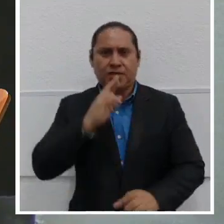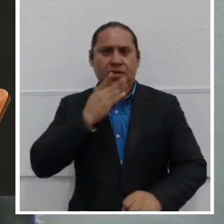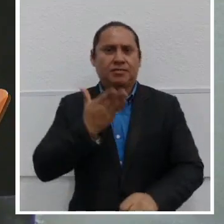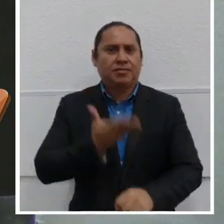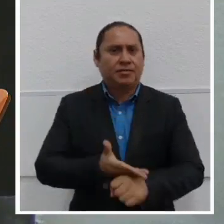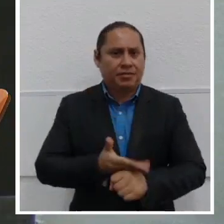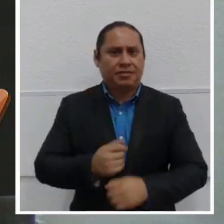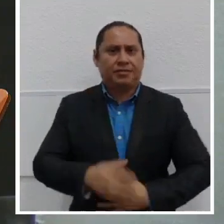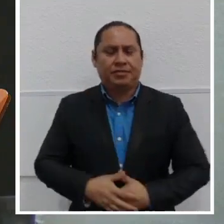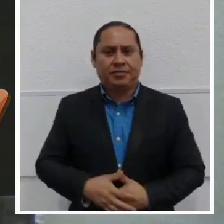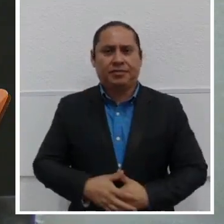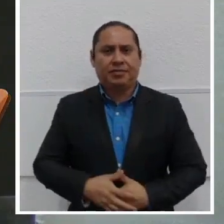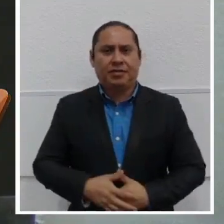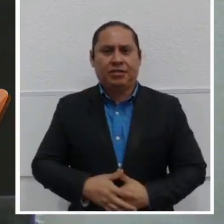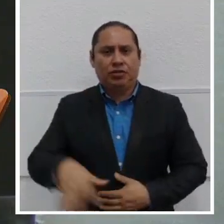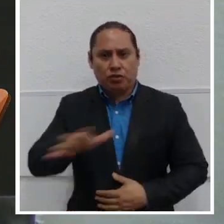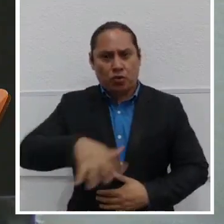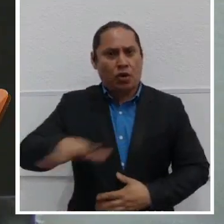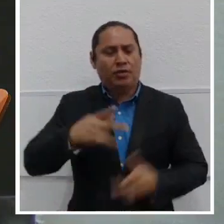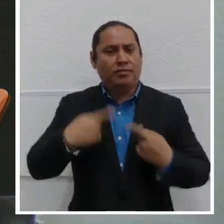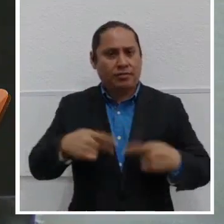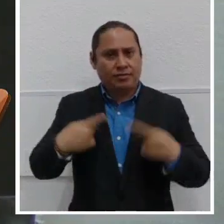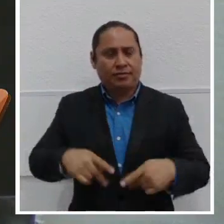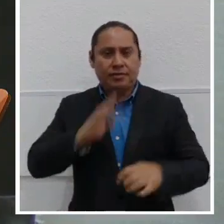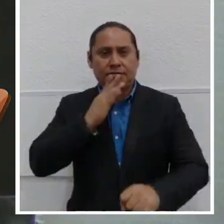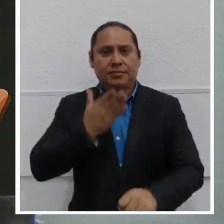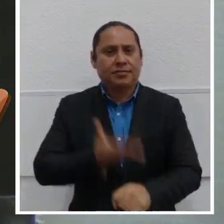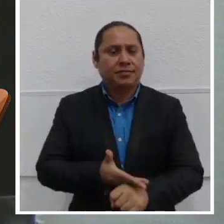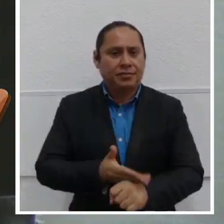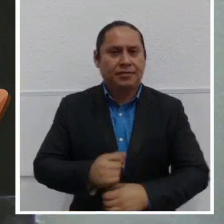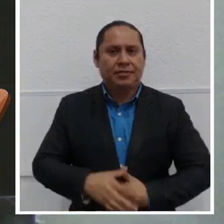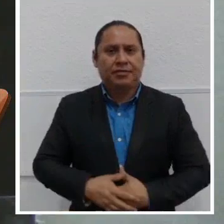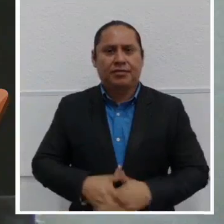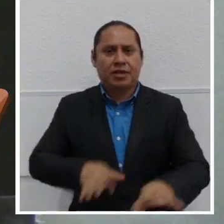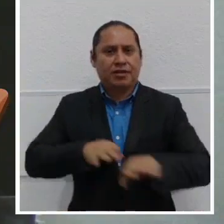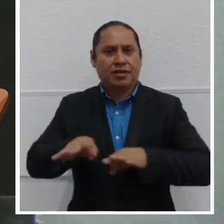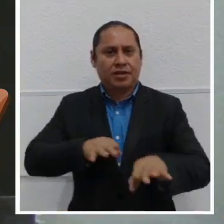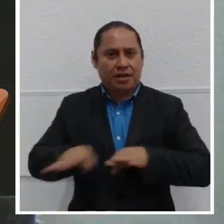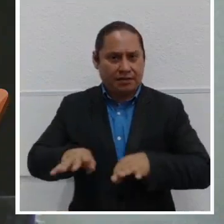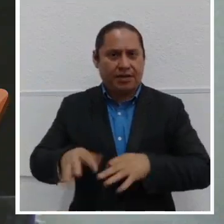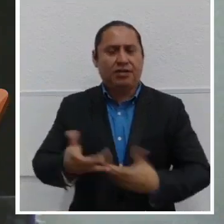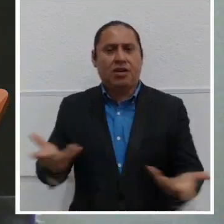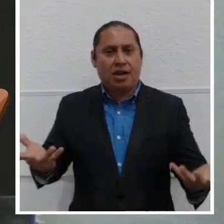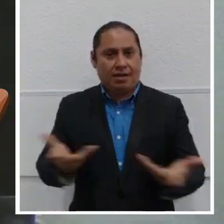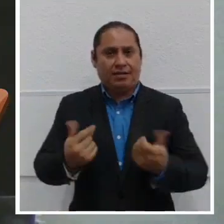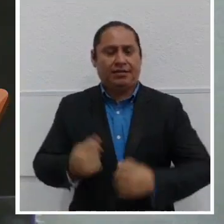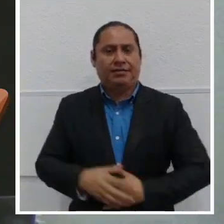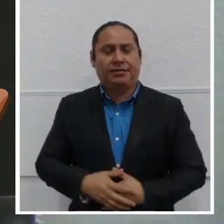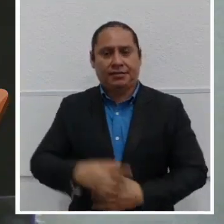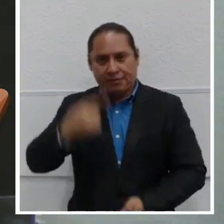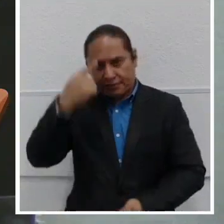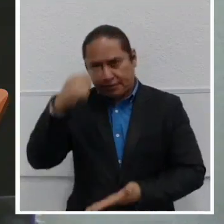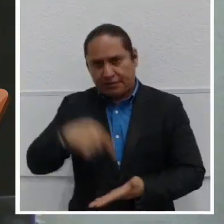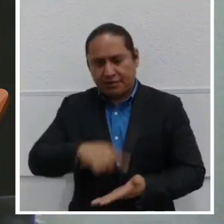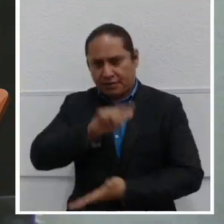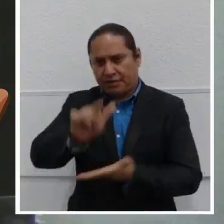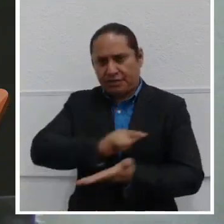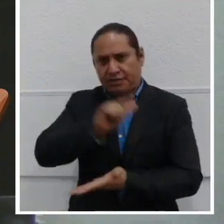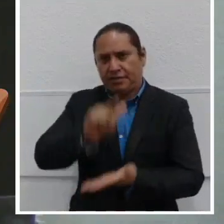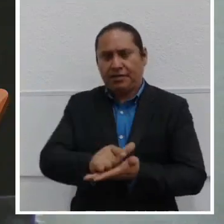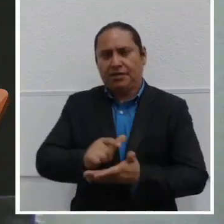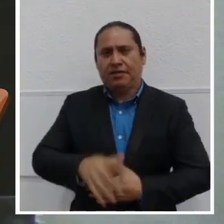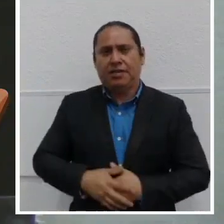responsabilidad con la sociedad una responsabilidad con el trabajo que traemos creo que la ley